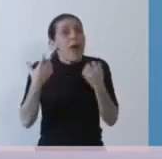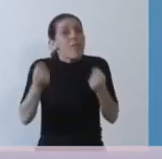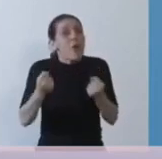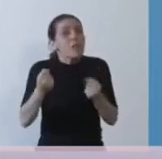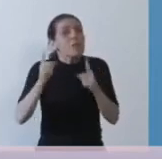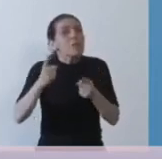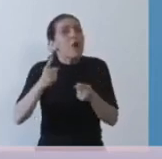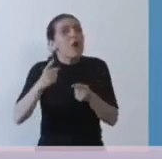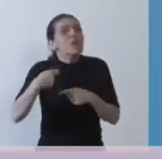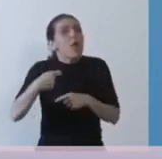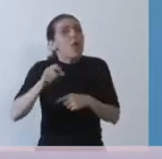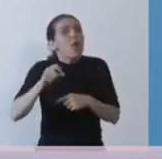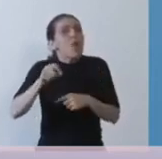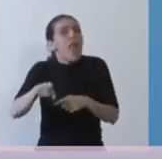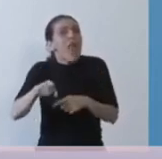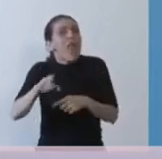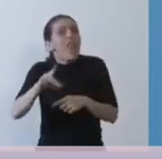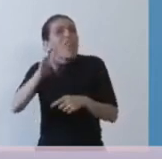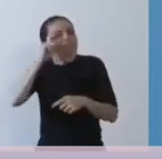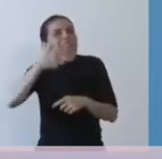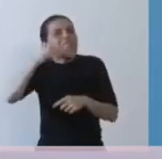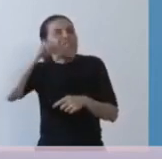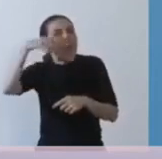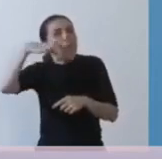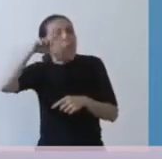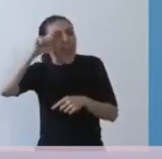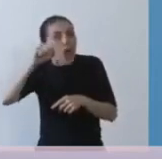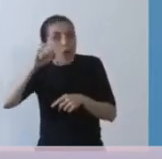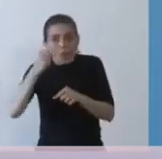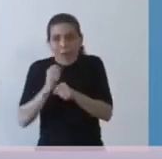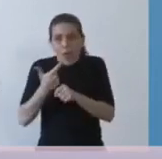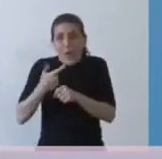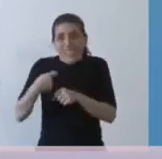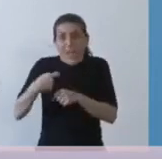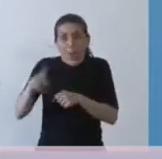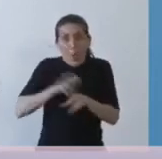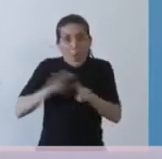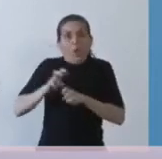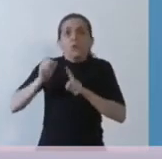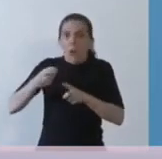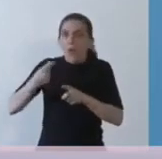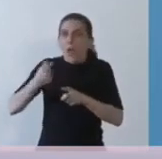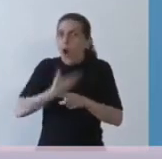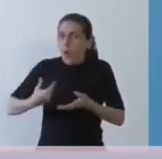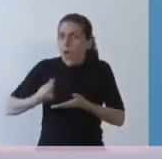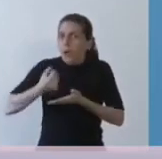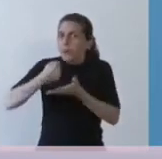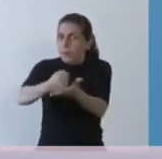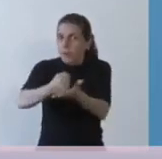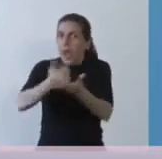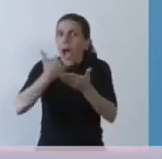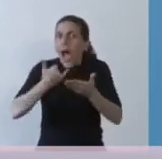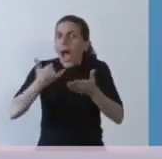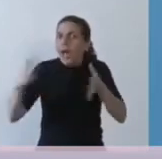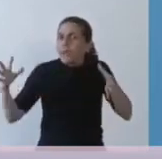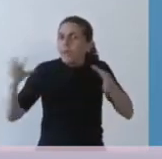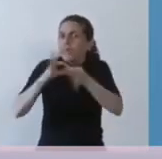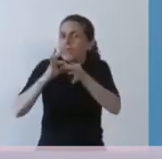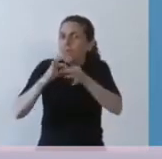de desempleo aquí lo que se está haciendo es una acción coordinada